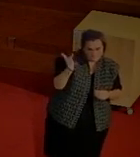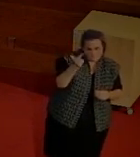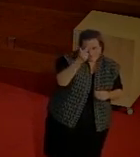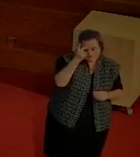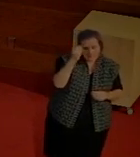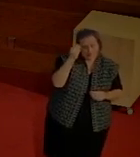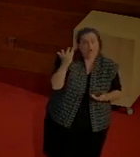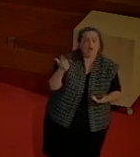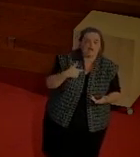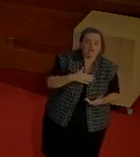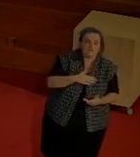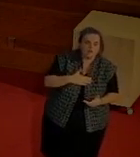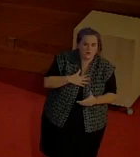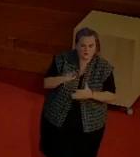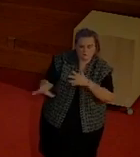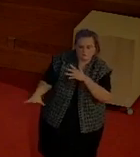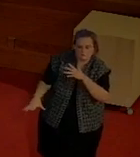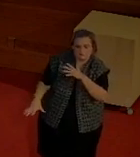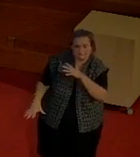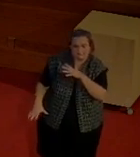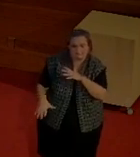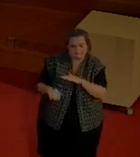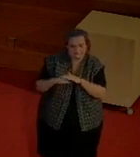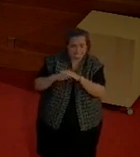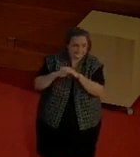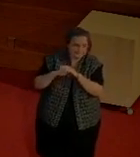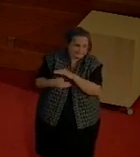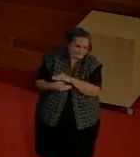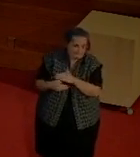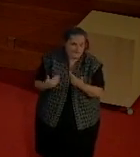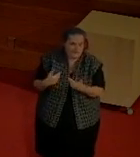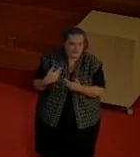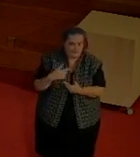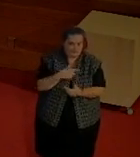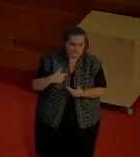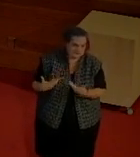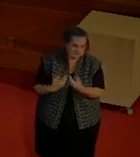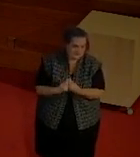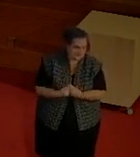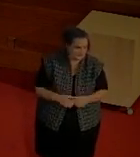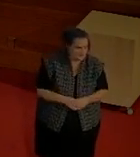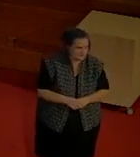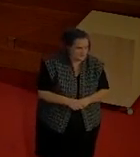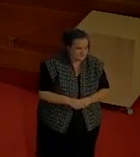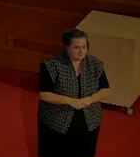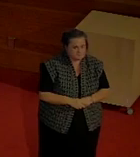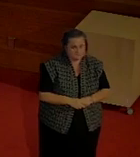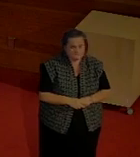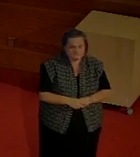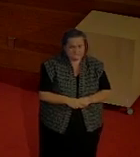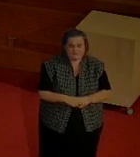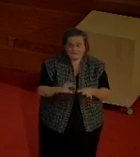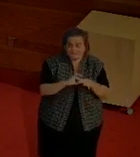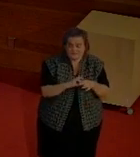pequín y con Estados Unidos jugando así o no estoy dispuesto a jugármela por Taiwán en relación con eso